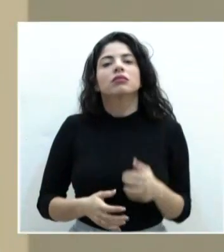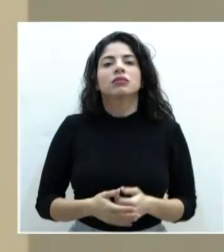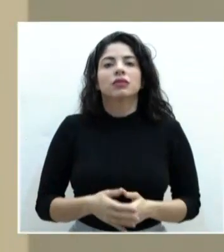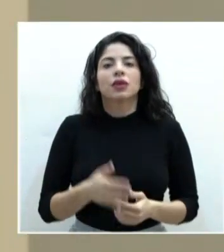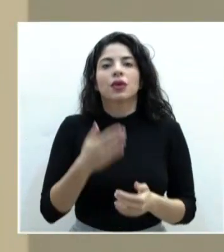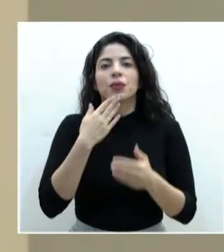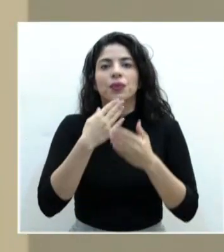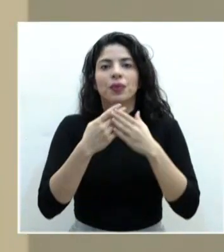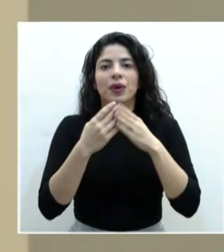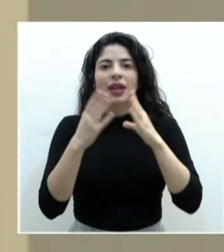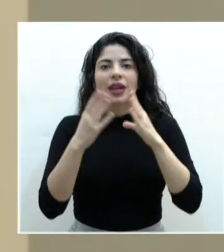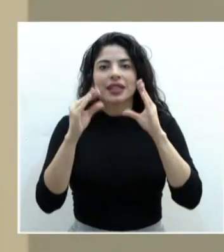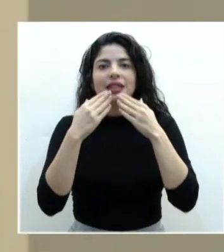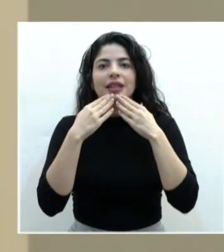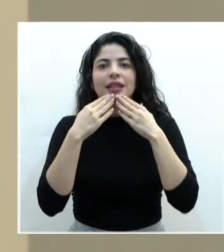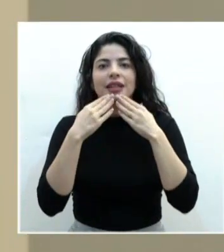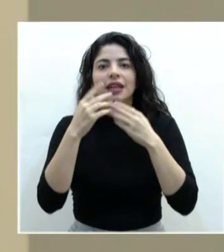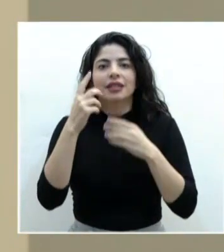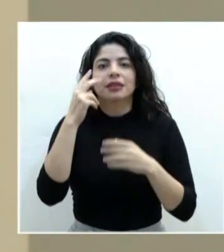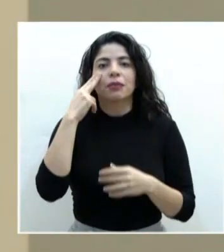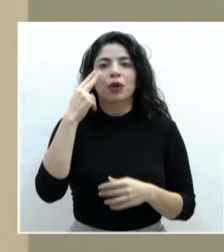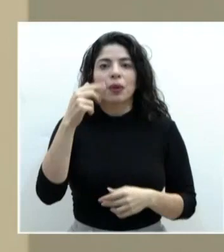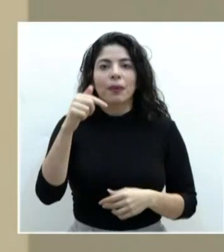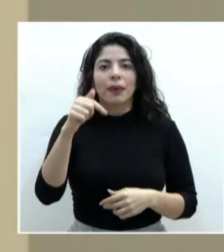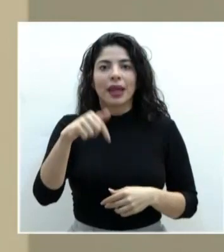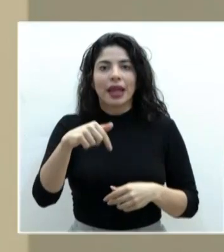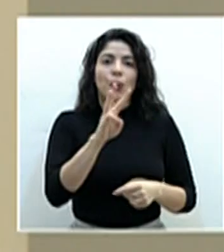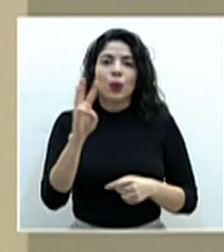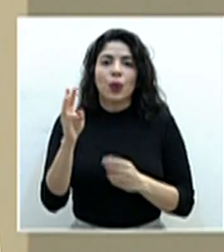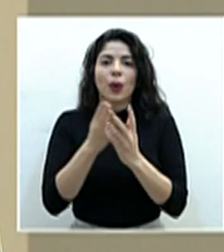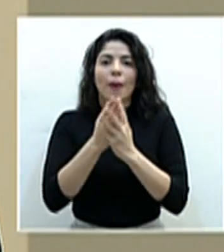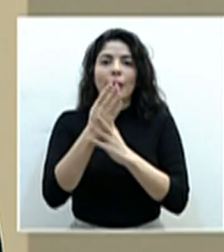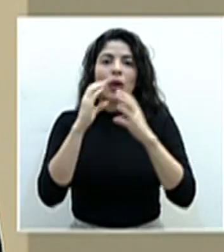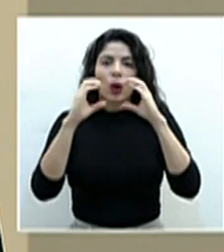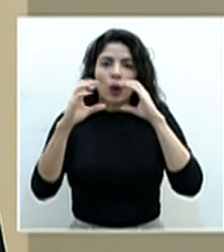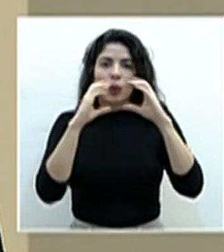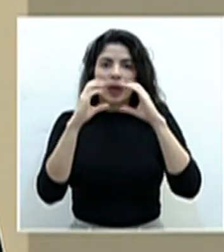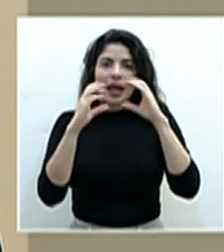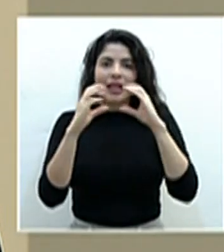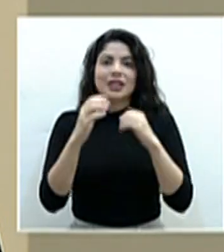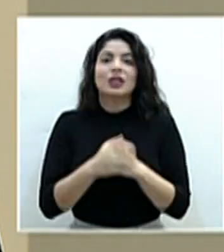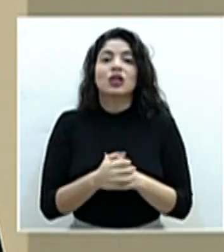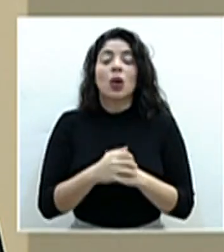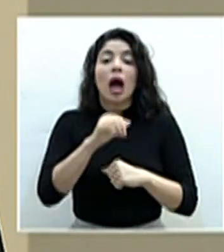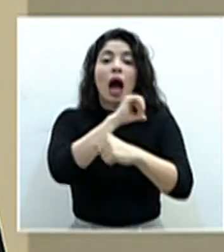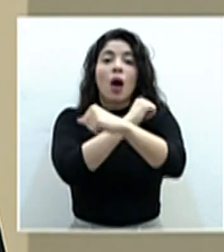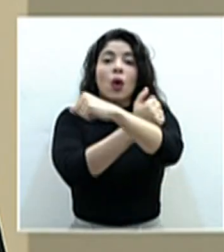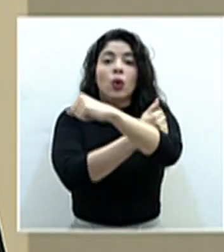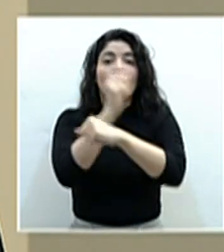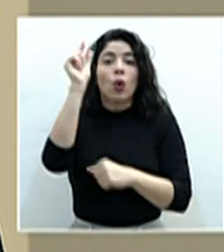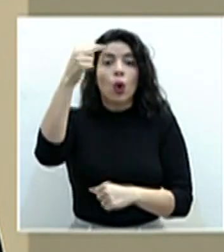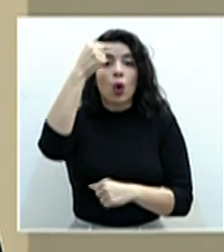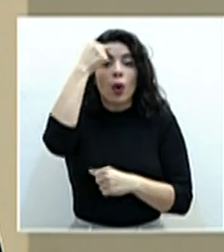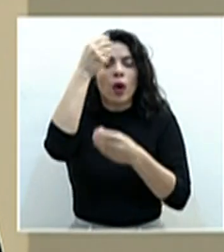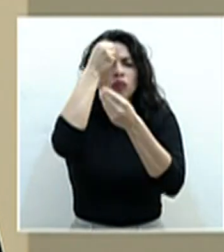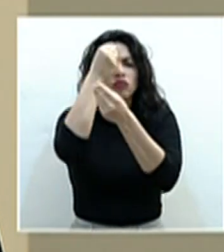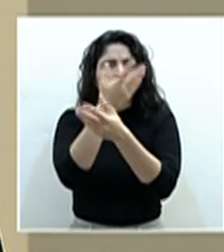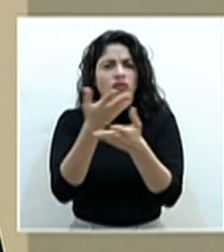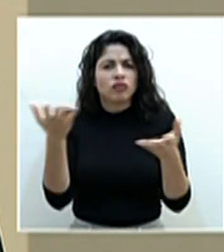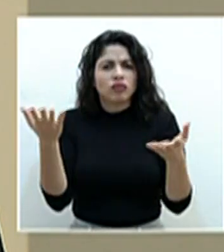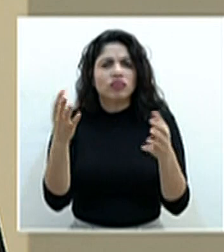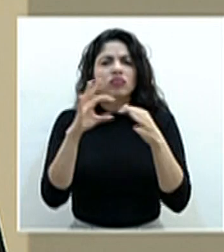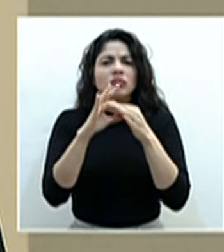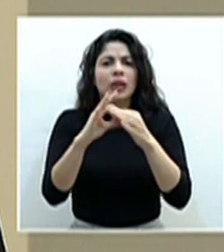Gracias por sintonizar este enlace informativo y conferencia de prensa a través de la disciplina y el balance